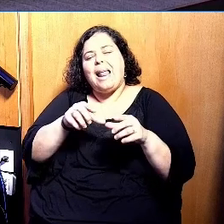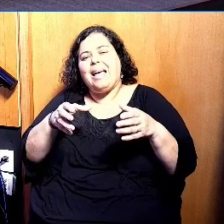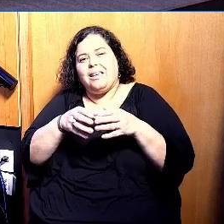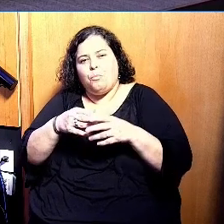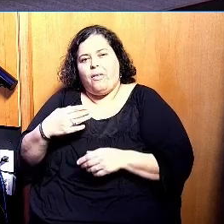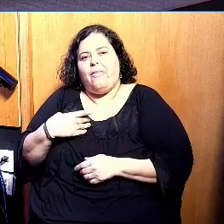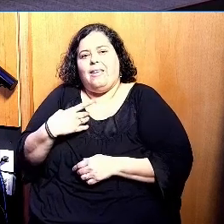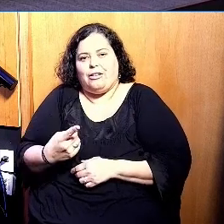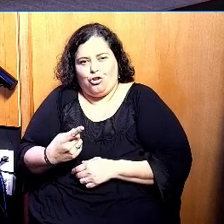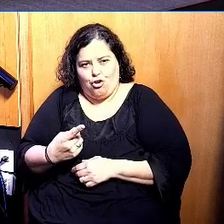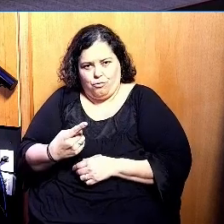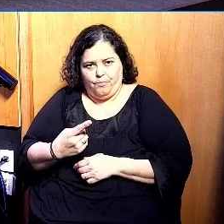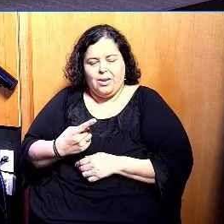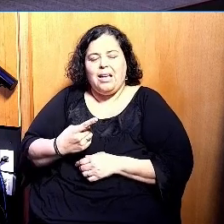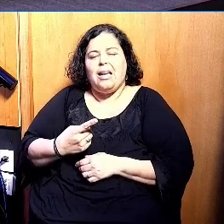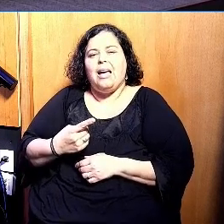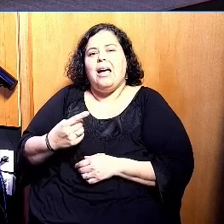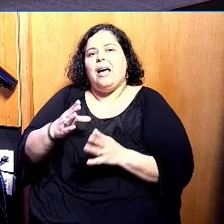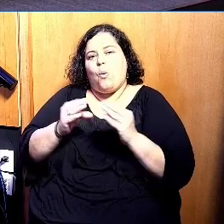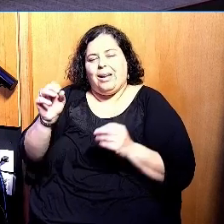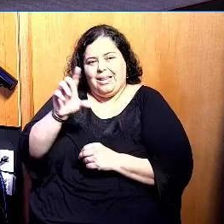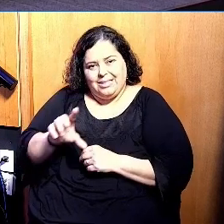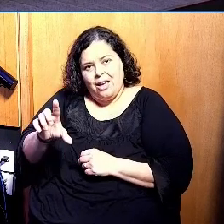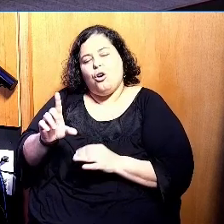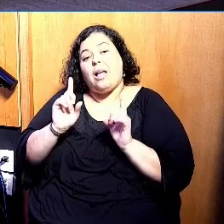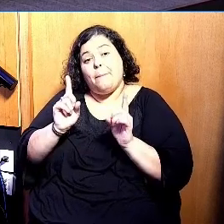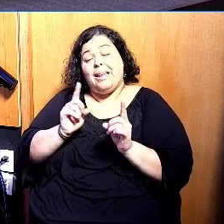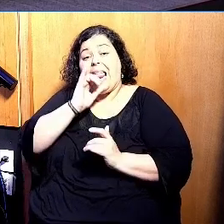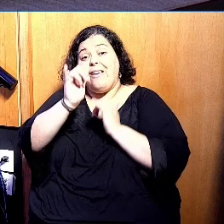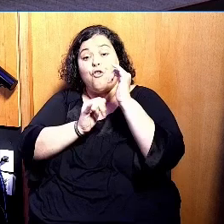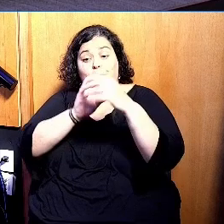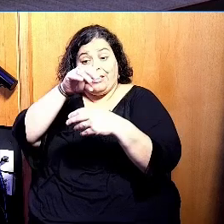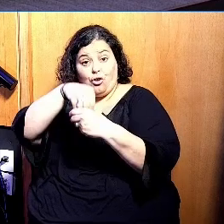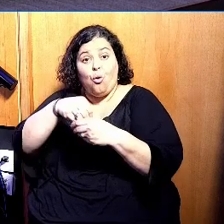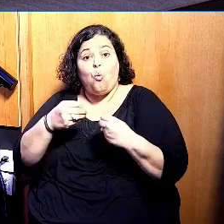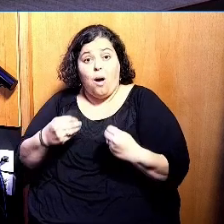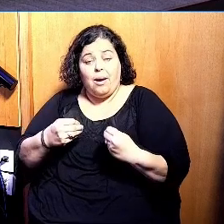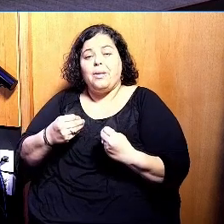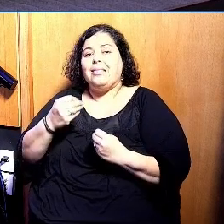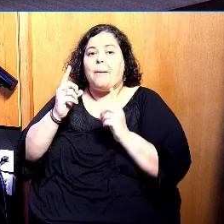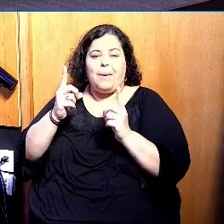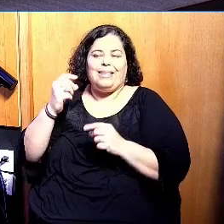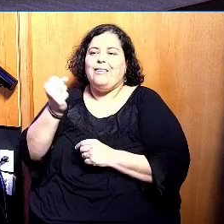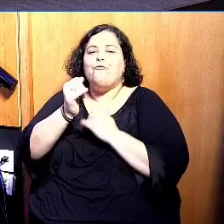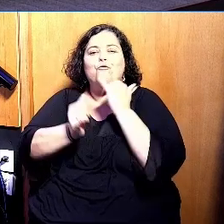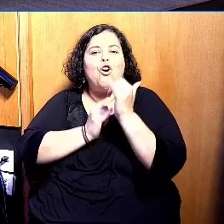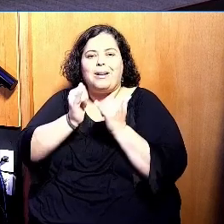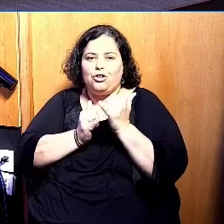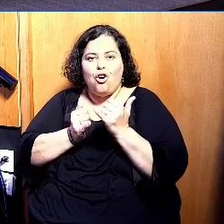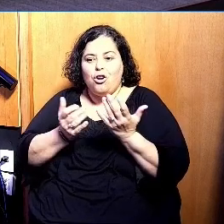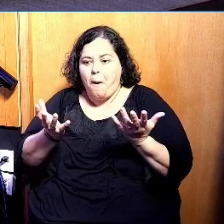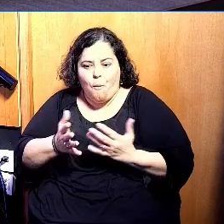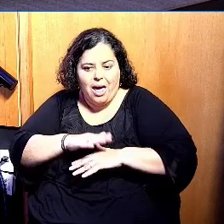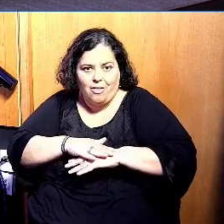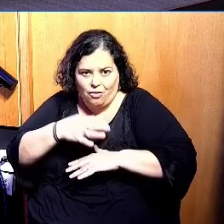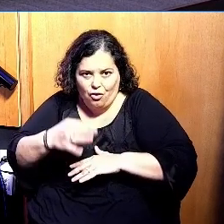dirección, y lo que tiene es información pertinente, obviamente, oportuna también, porque es todo en tiempo real,